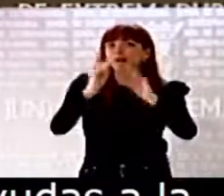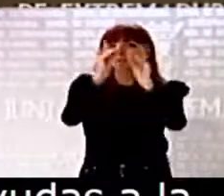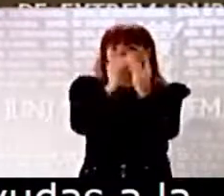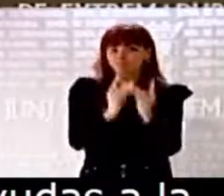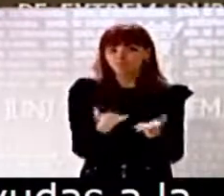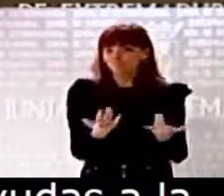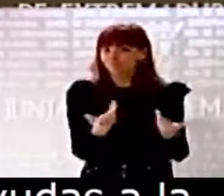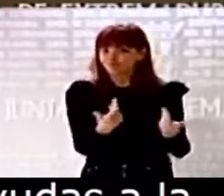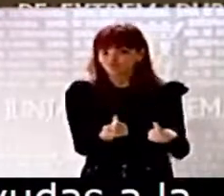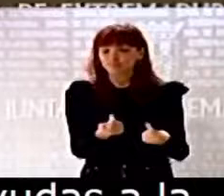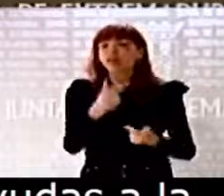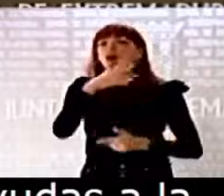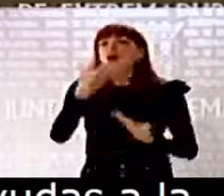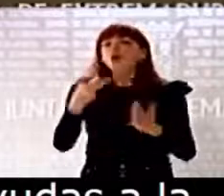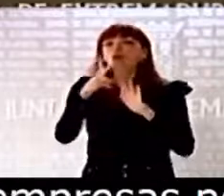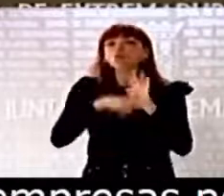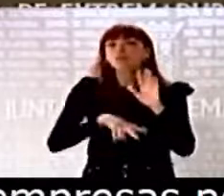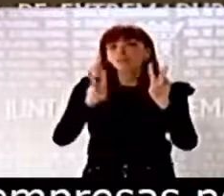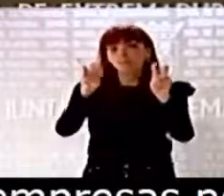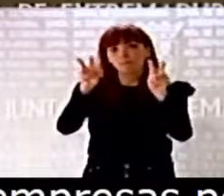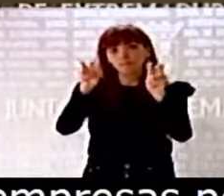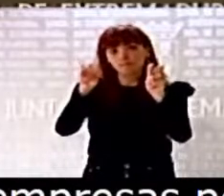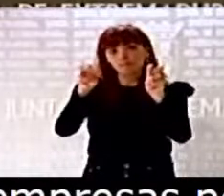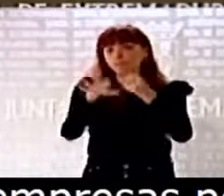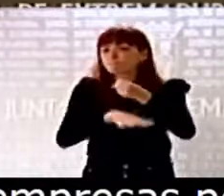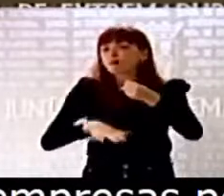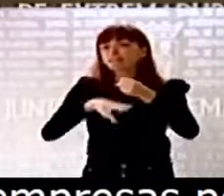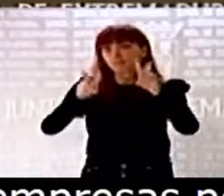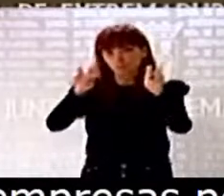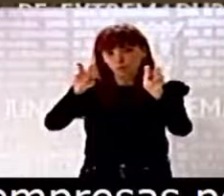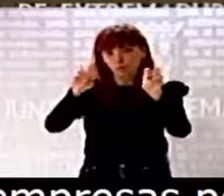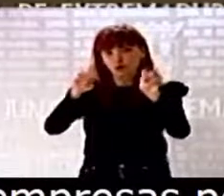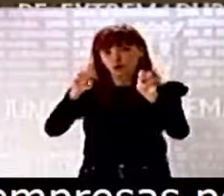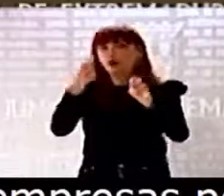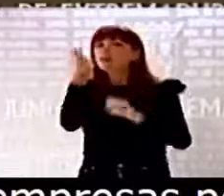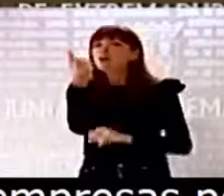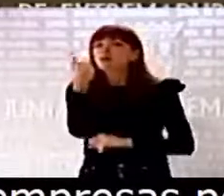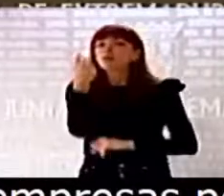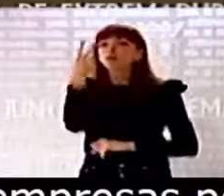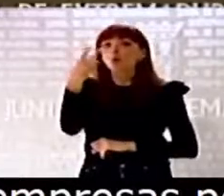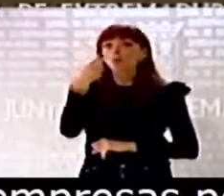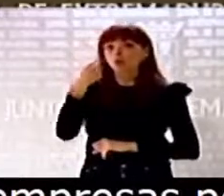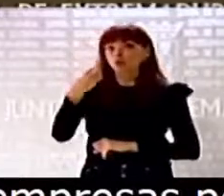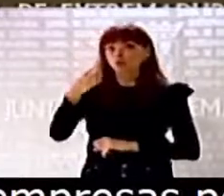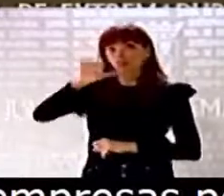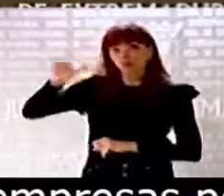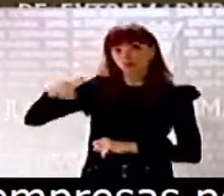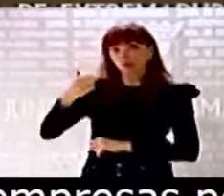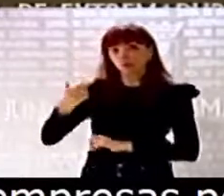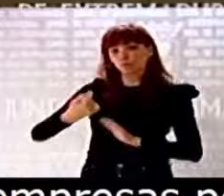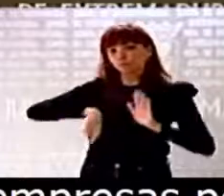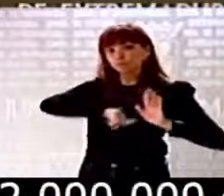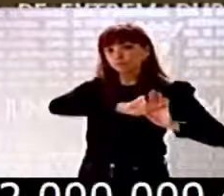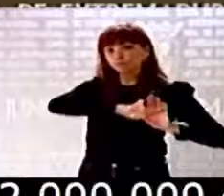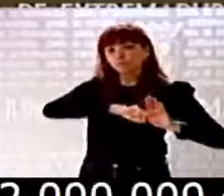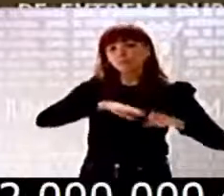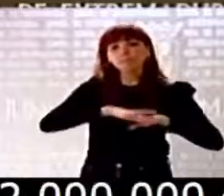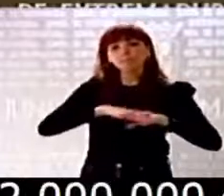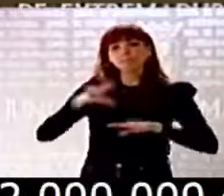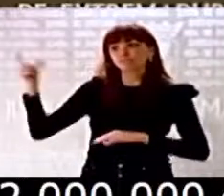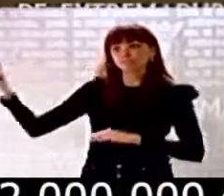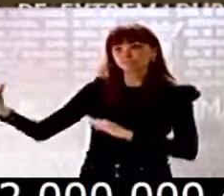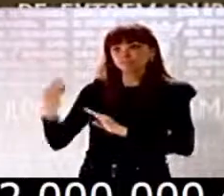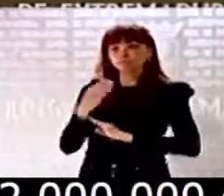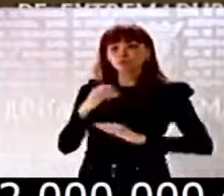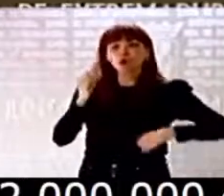unas nuevas bases reguladoras y una convocatoria con un presupuesto de 2 millones de euros correspondientes a los fondos de recuperación,